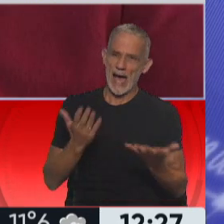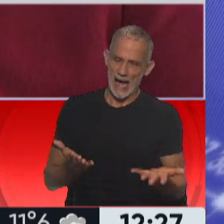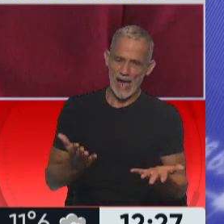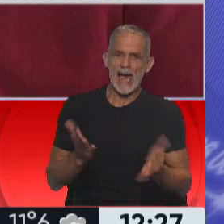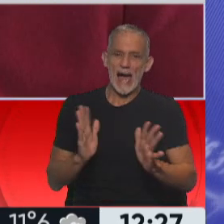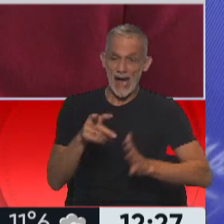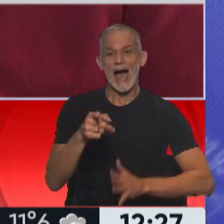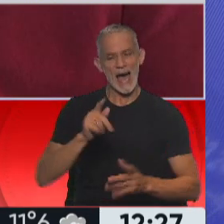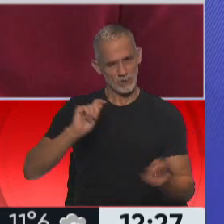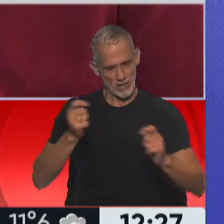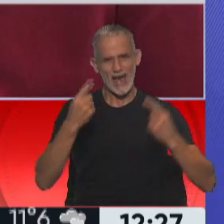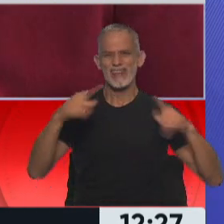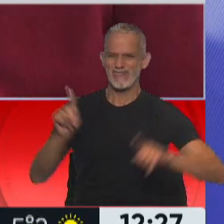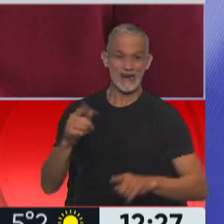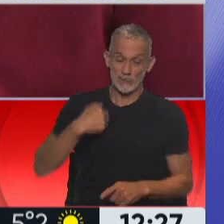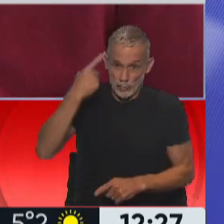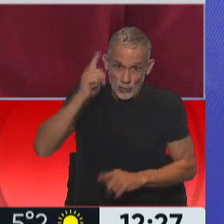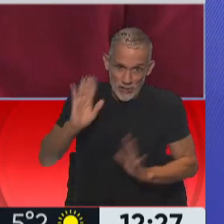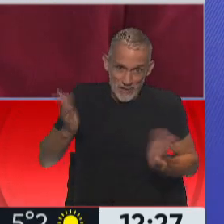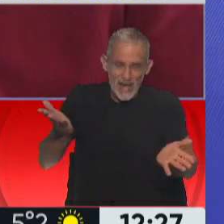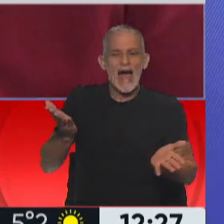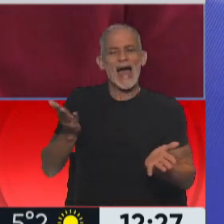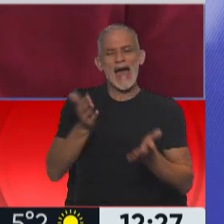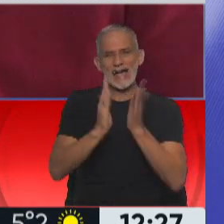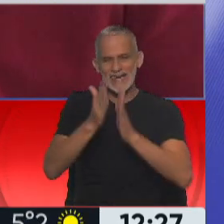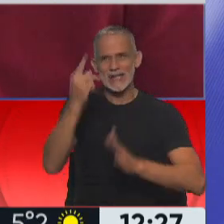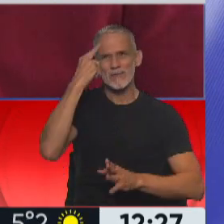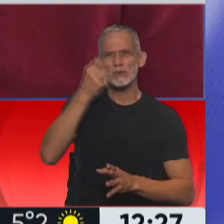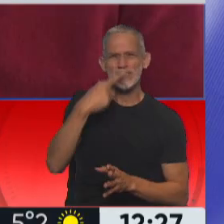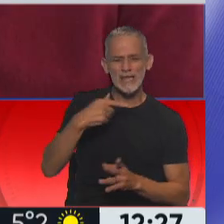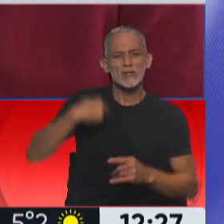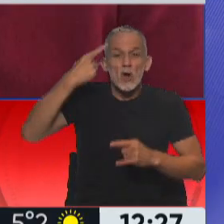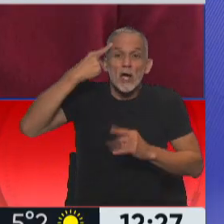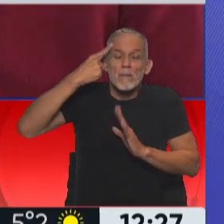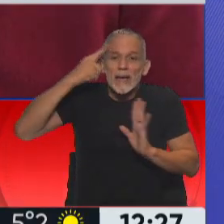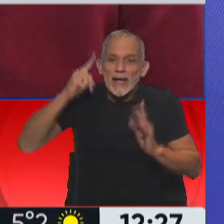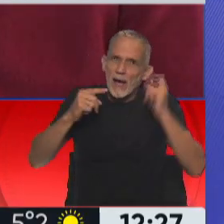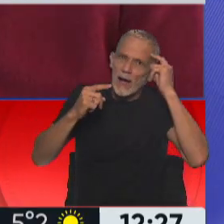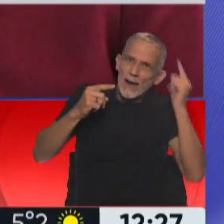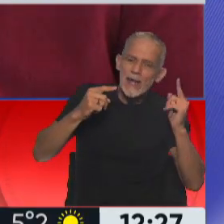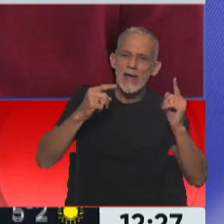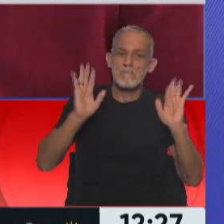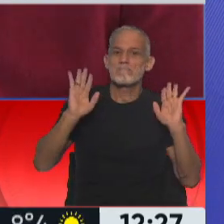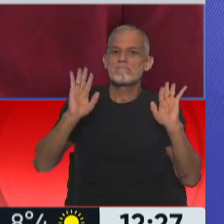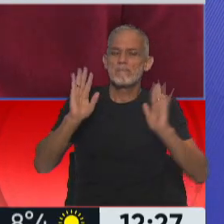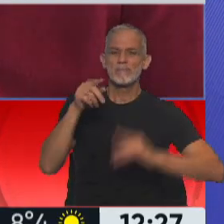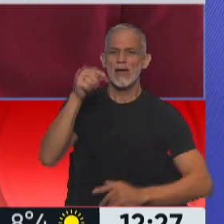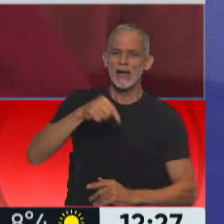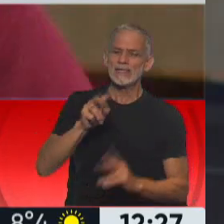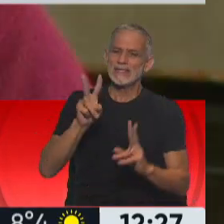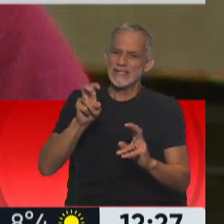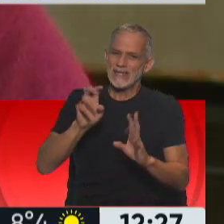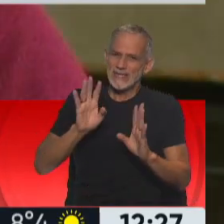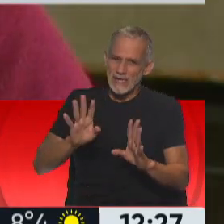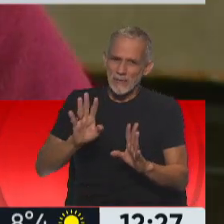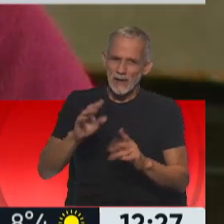Bueno, eso cambia bastante la situación. Yo no lo sabía, Sí. pero era una de las hipótesis que yo arriesgaba al principio. Acá hay un tema